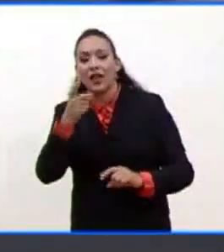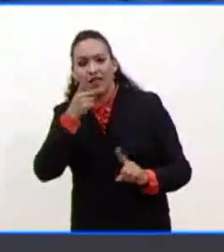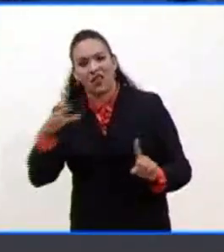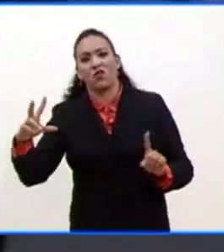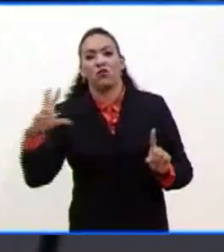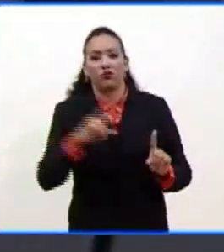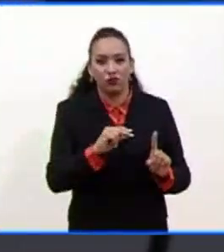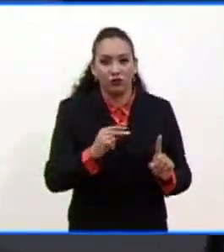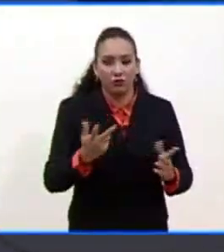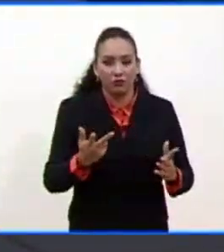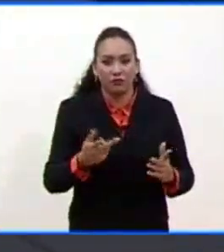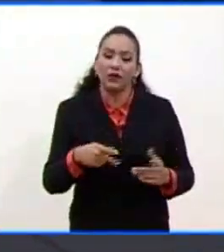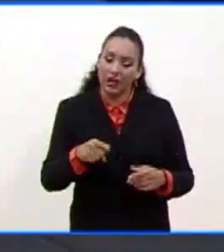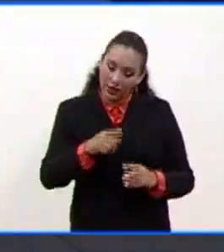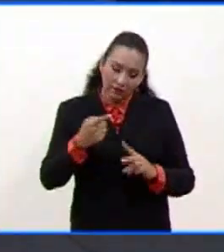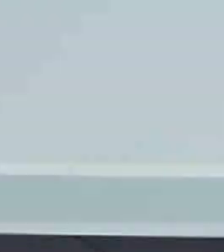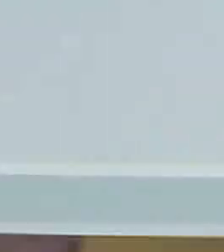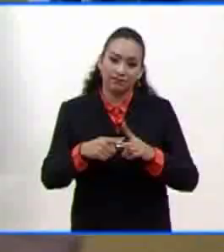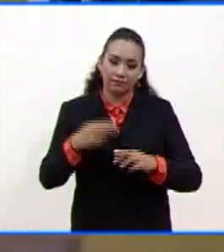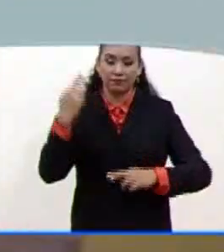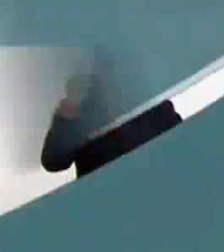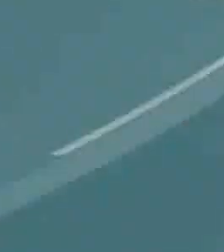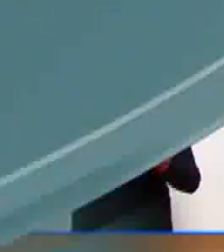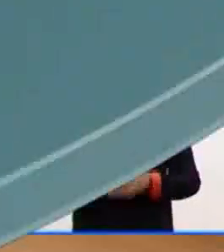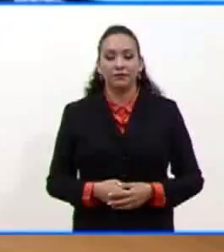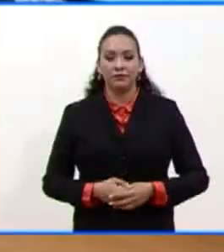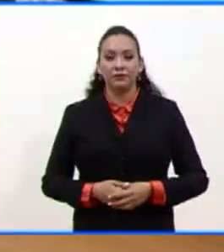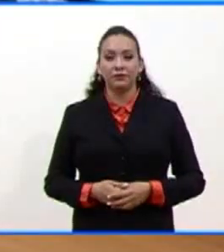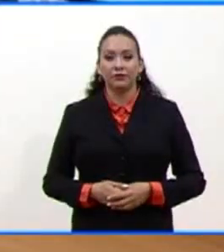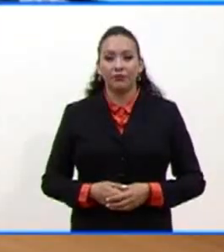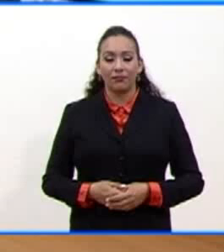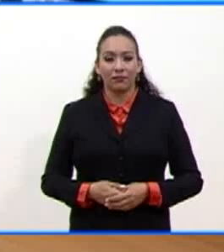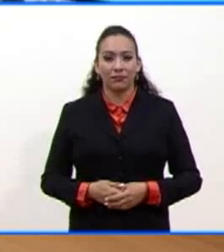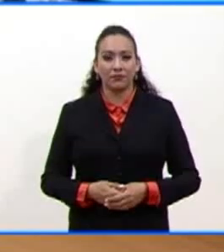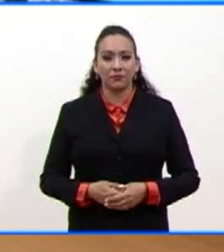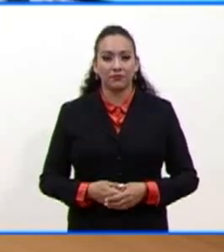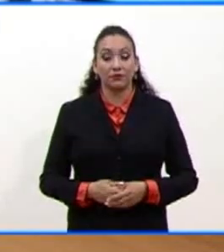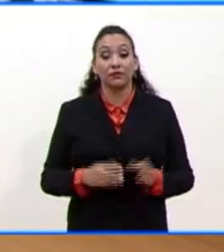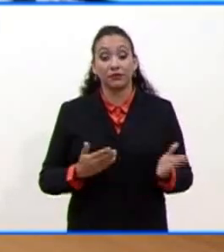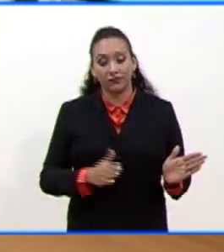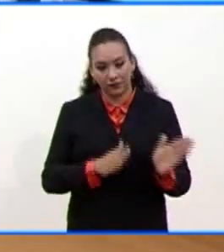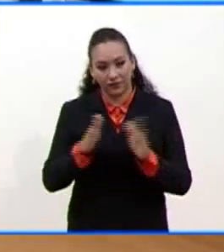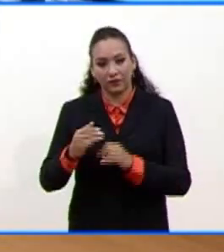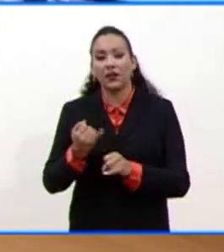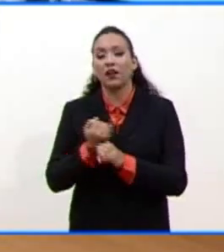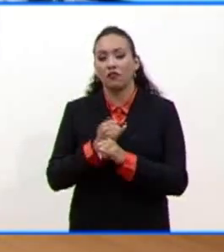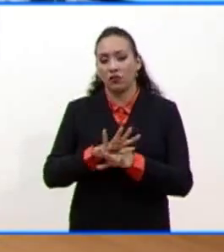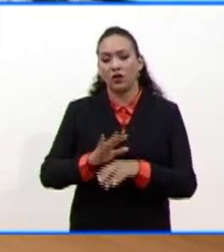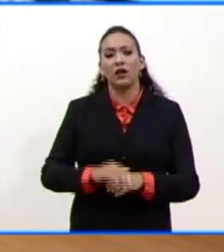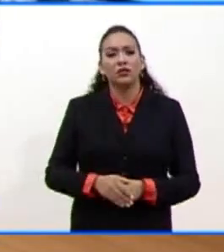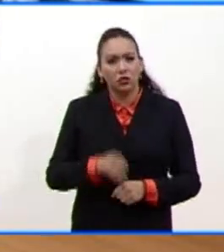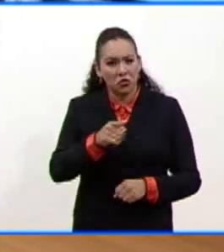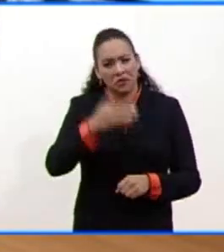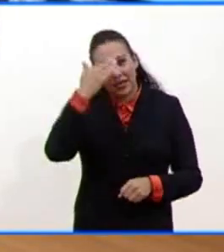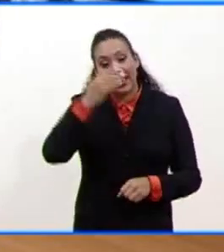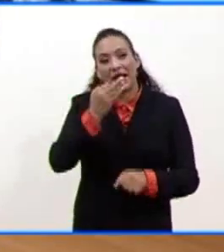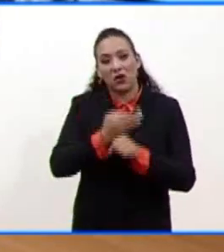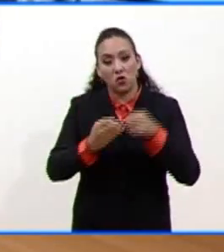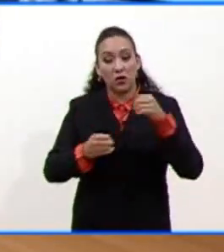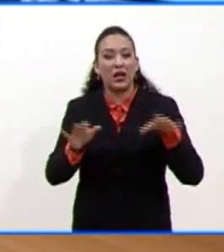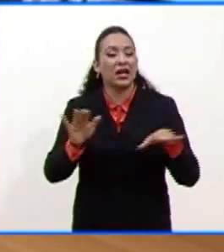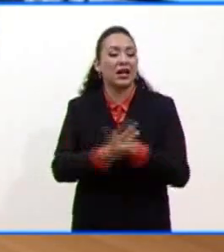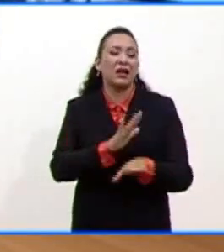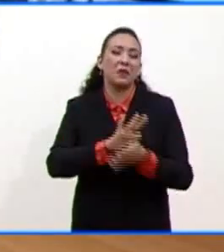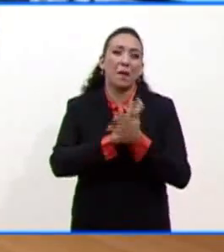le había sido negado. En más información, con la transformación del sistema de justicia en